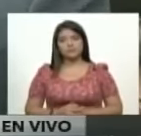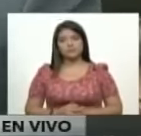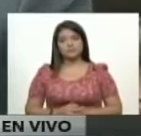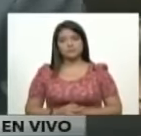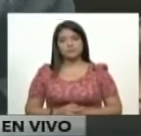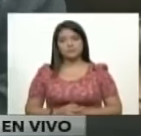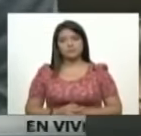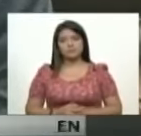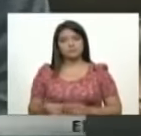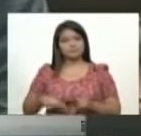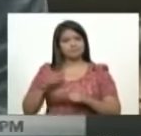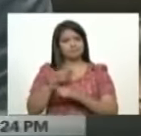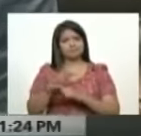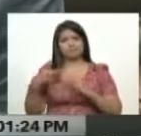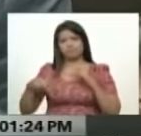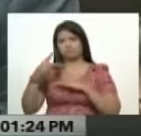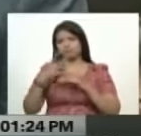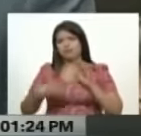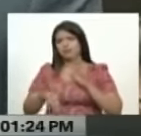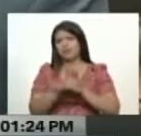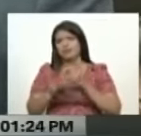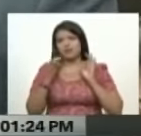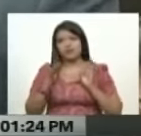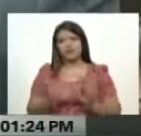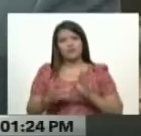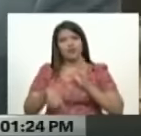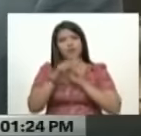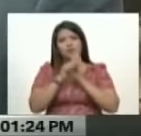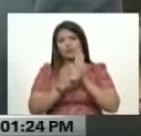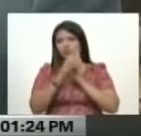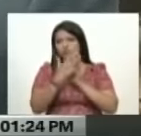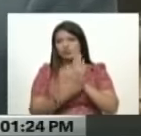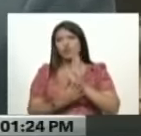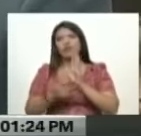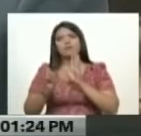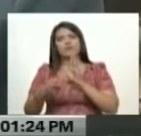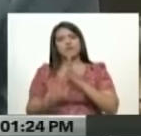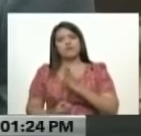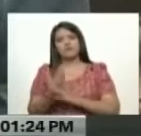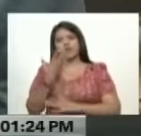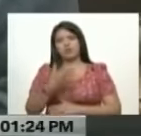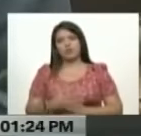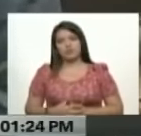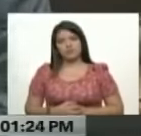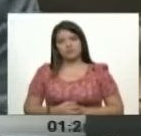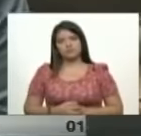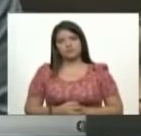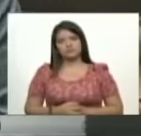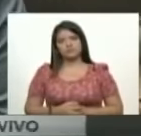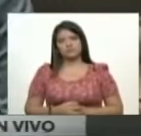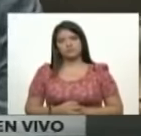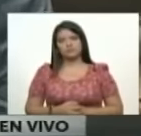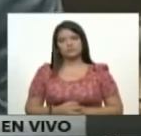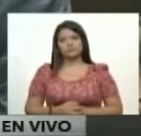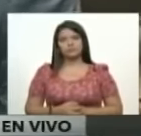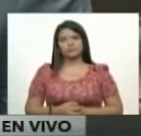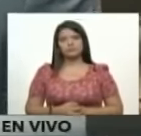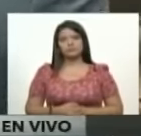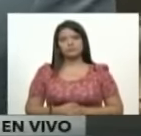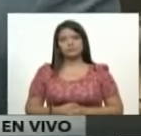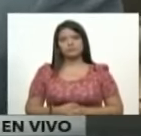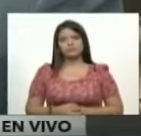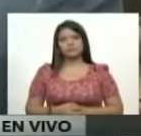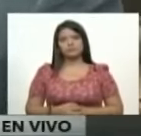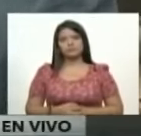con posgrado en Derecho Constitucional, fundador de la Cátedra de